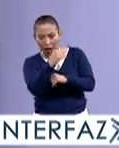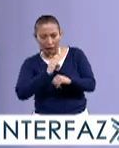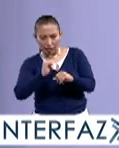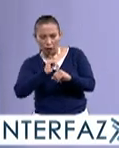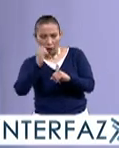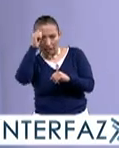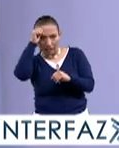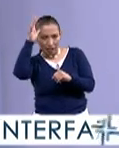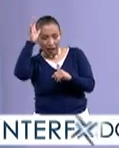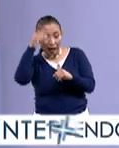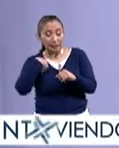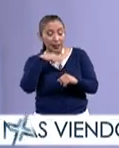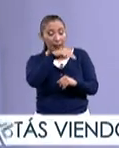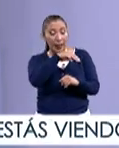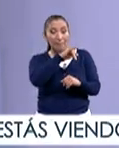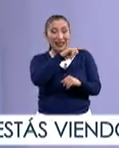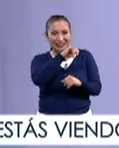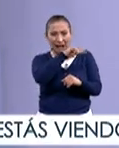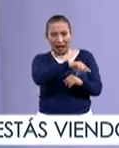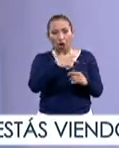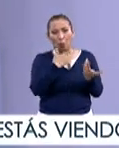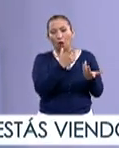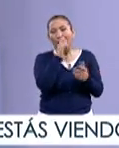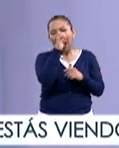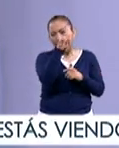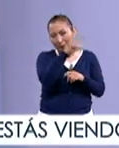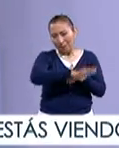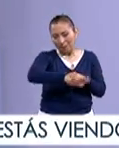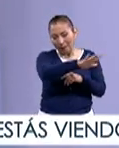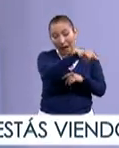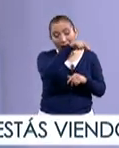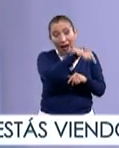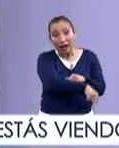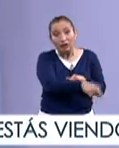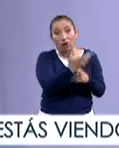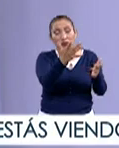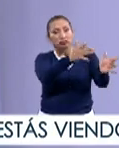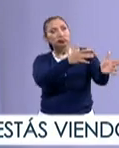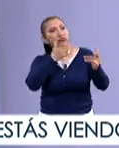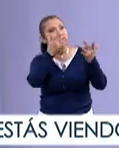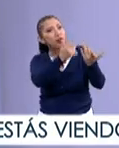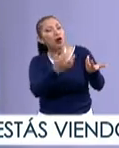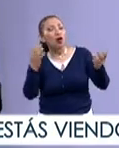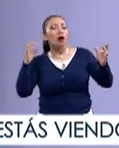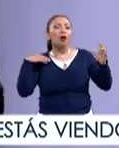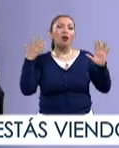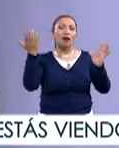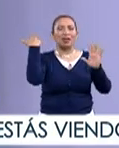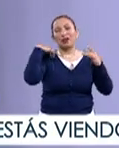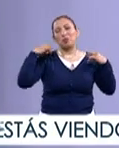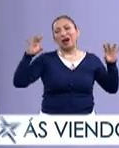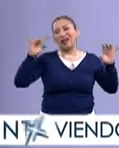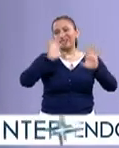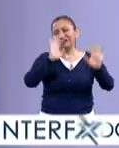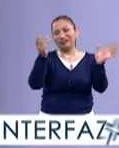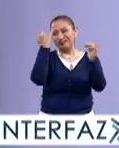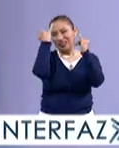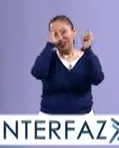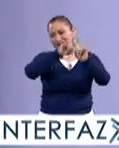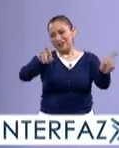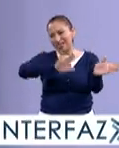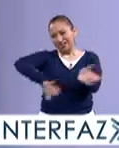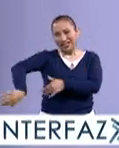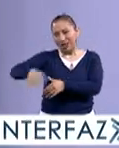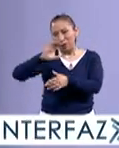los que estaban en el Mictlán o en el Tlalocan no iban a tocar el arpa ni subirse a una nube, como es la visión